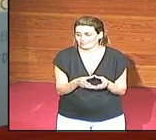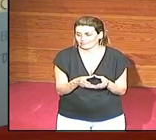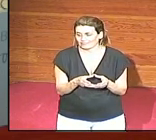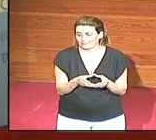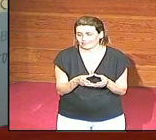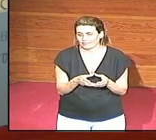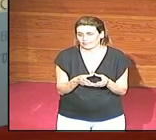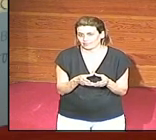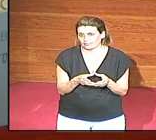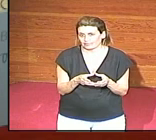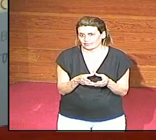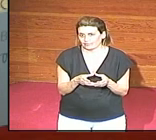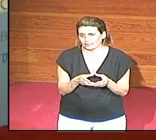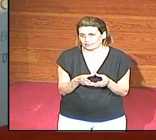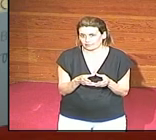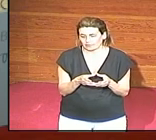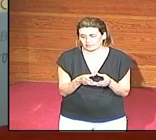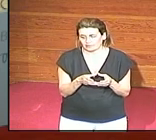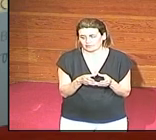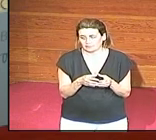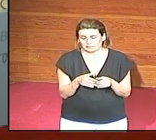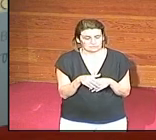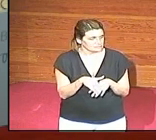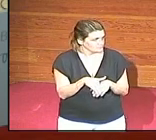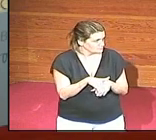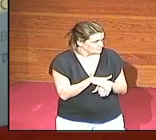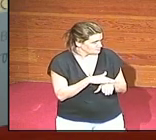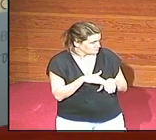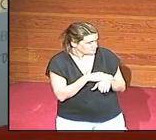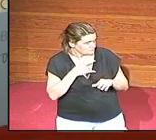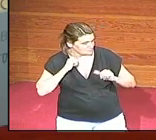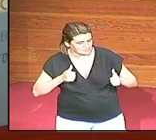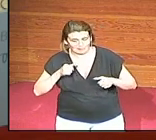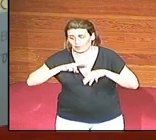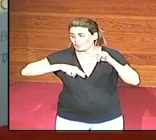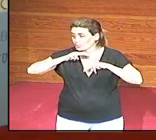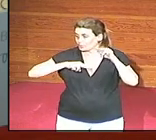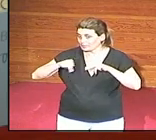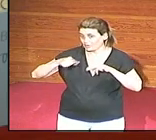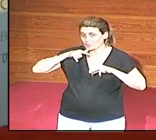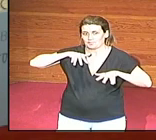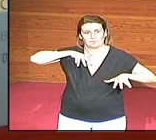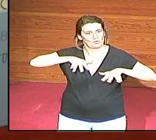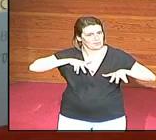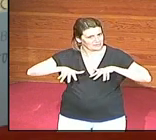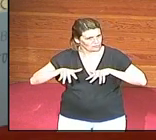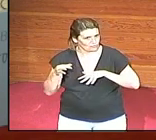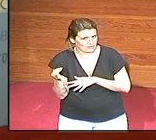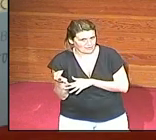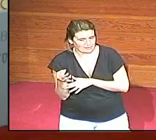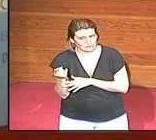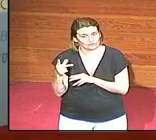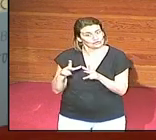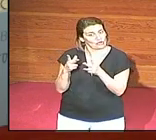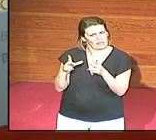básicamente, por decirlo de alguna manera, en chanclas, ¿no? Entonces, lo que empieza a producirse ya entonces es un movimiento social